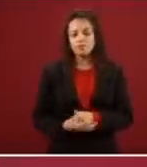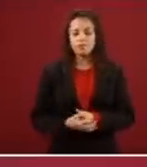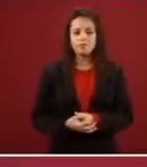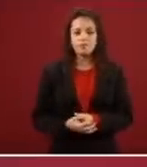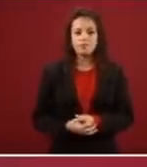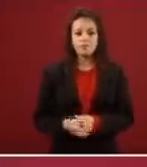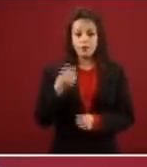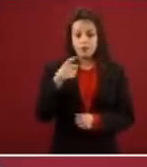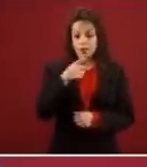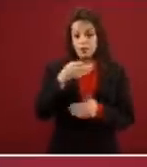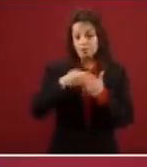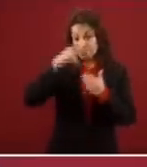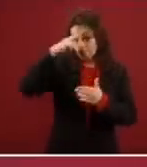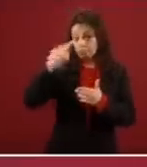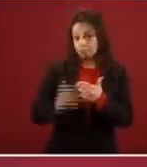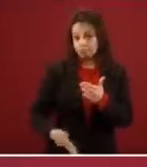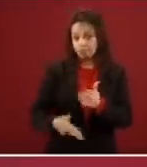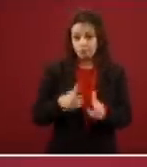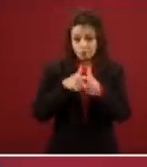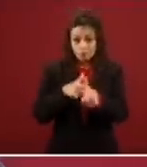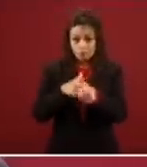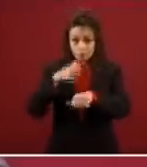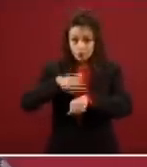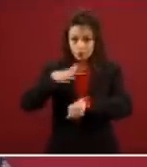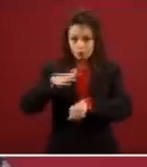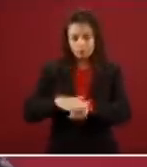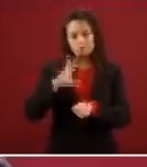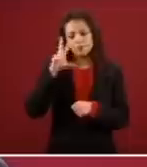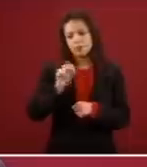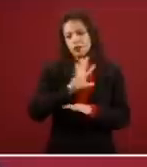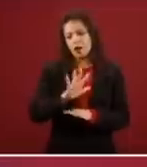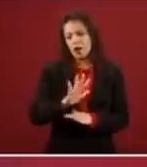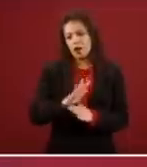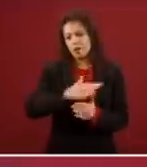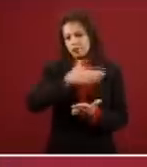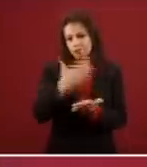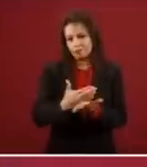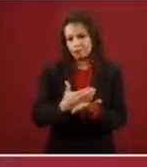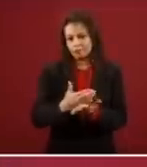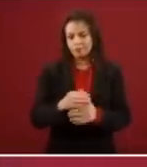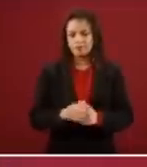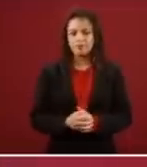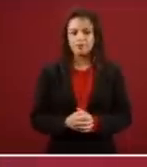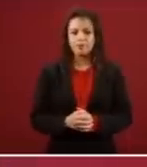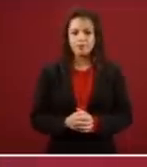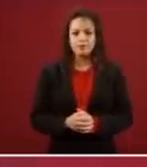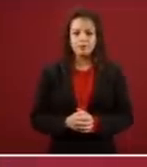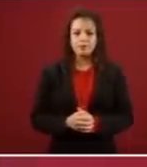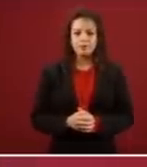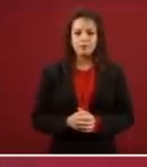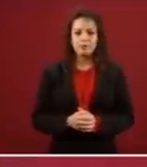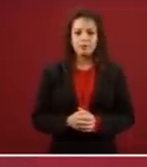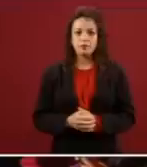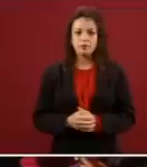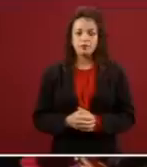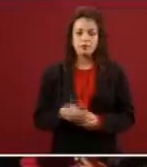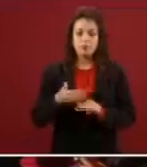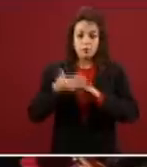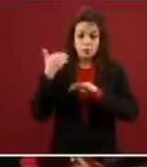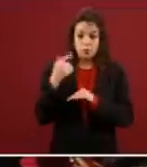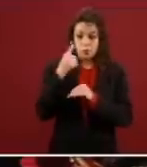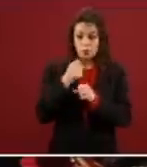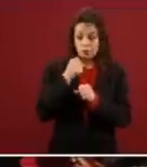prácticas ilegales, pedimos que se acerquen. Tenemos un caso que dimos a conocer a finales del año pasado,